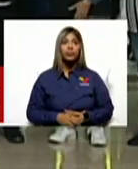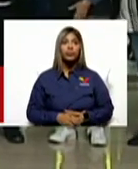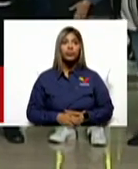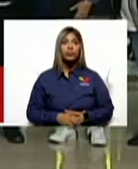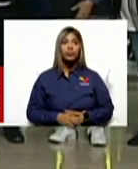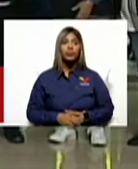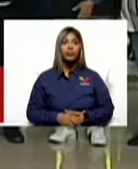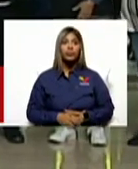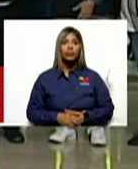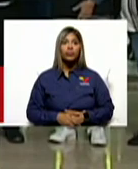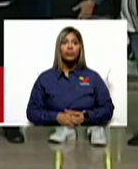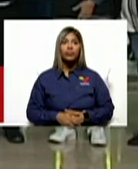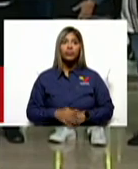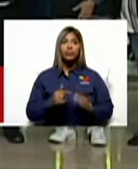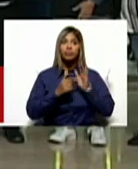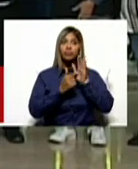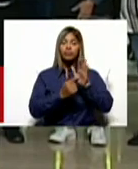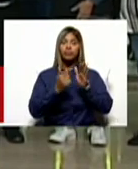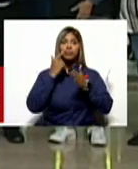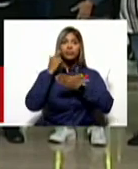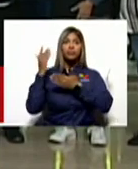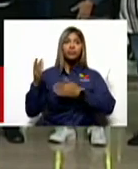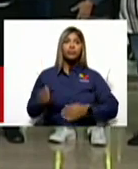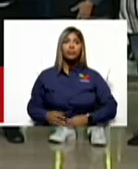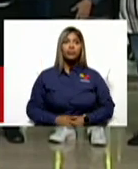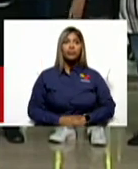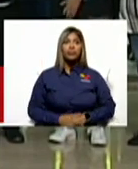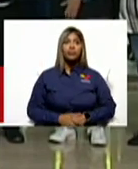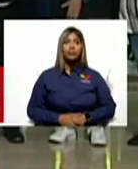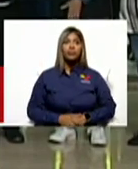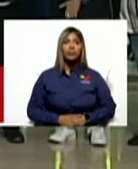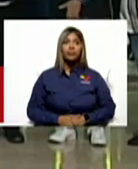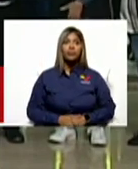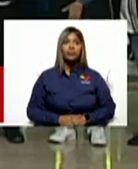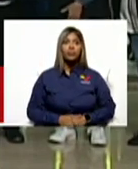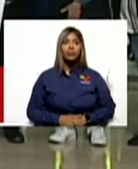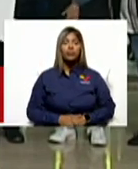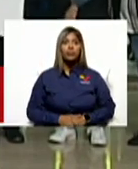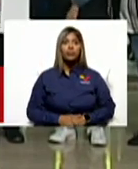Y bueno, esta es nuestra consigna aquí. Poder electoral